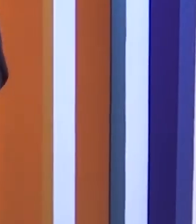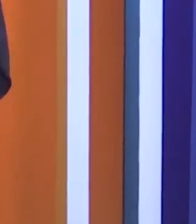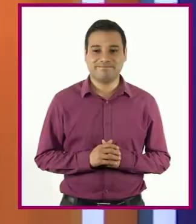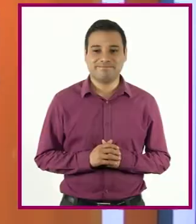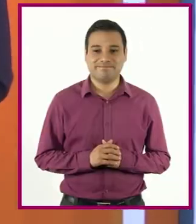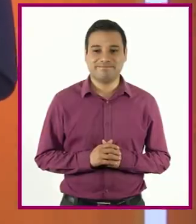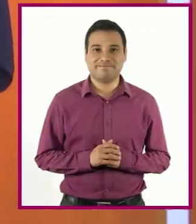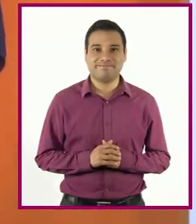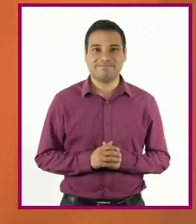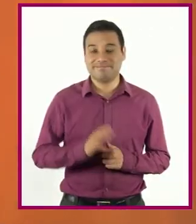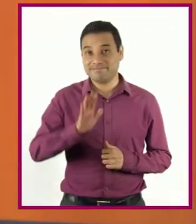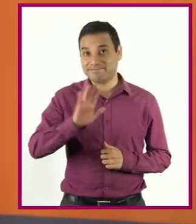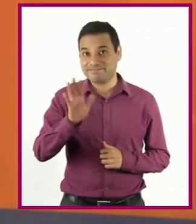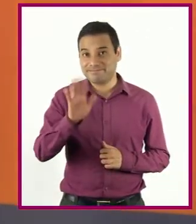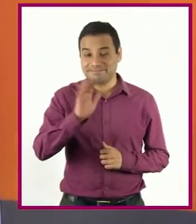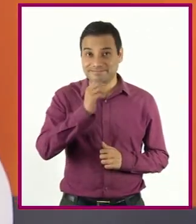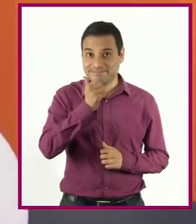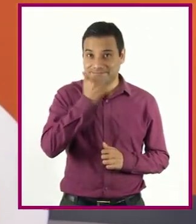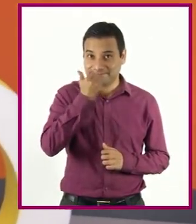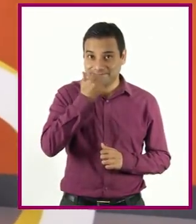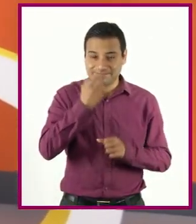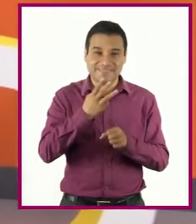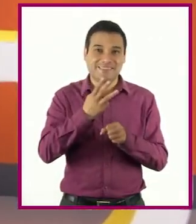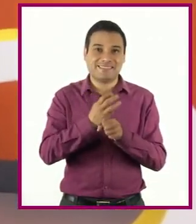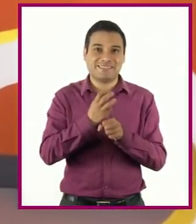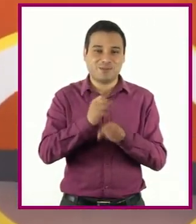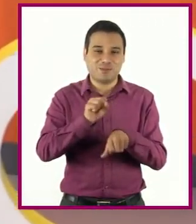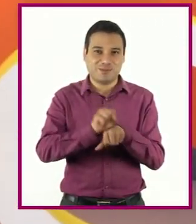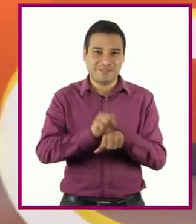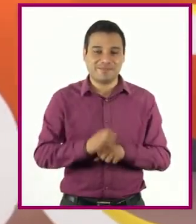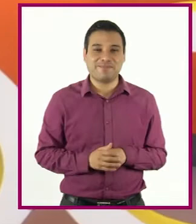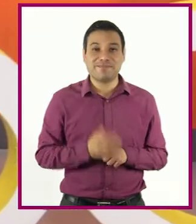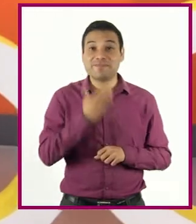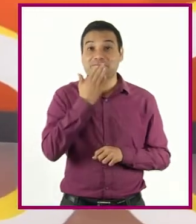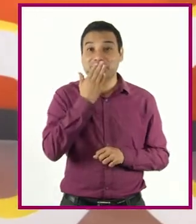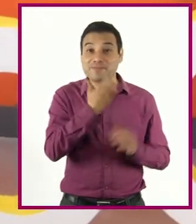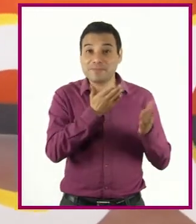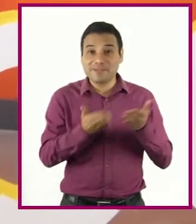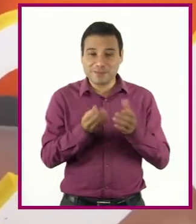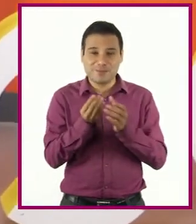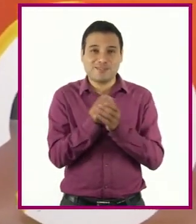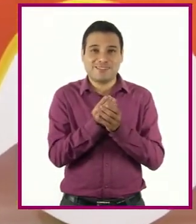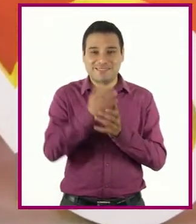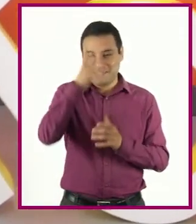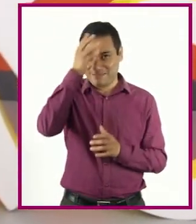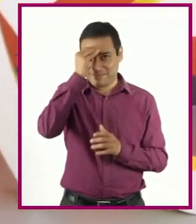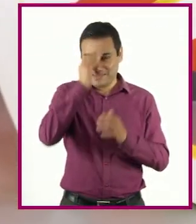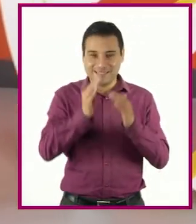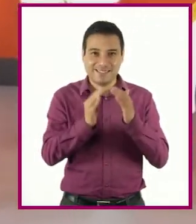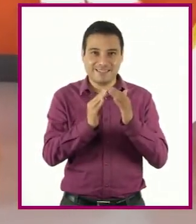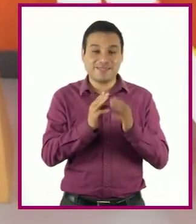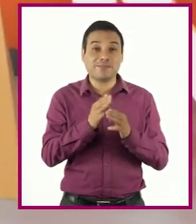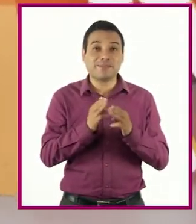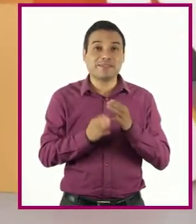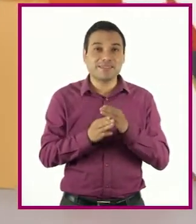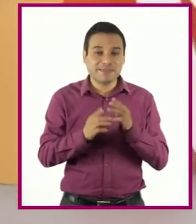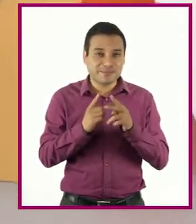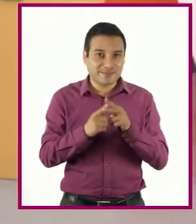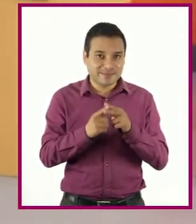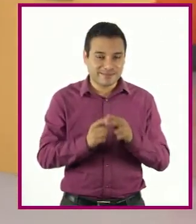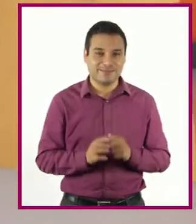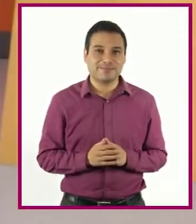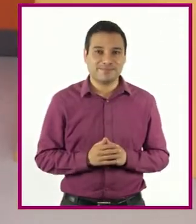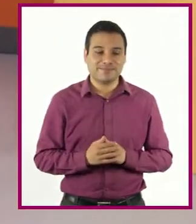Alumnas y alumnos de tercero de secundaria, sean ustedes bienvenidos a una sesión más de Aprende en Casa para la asignatura de